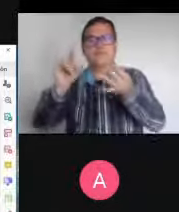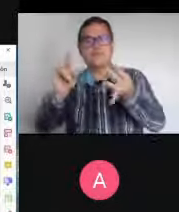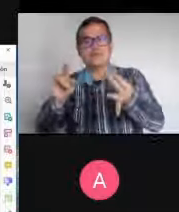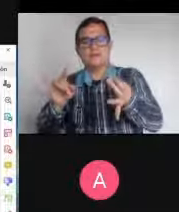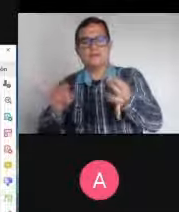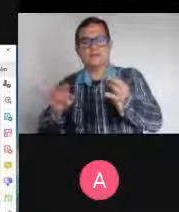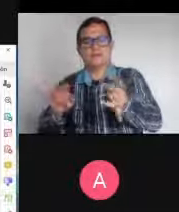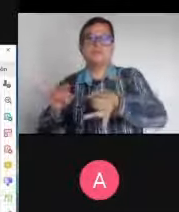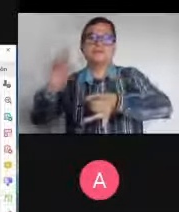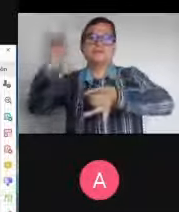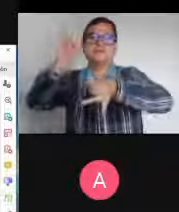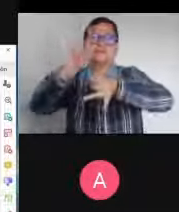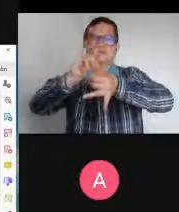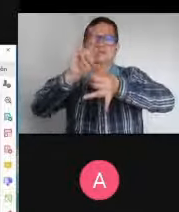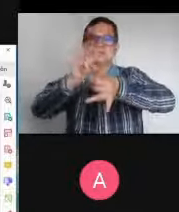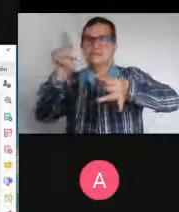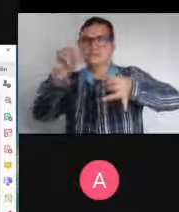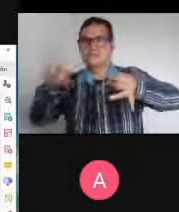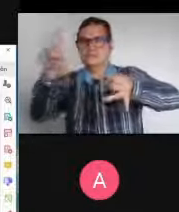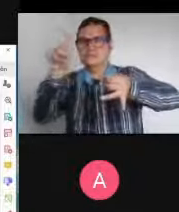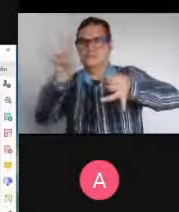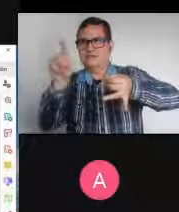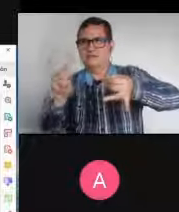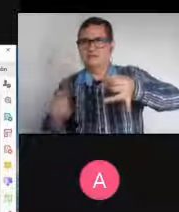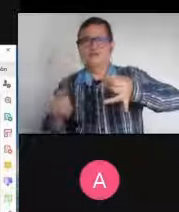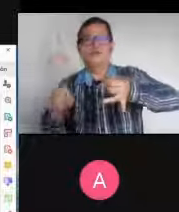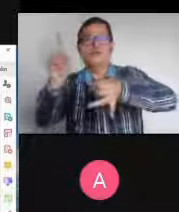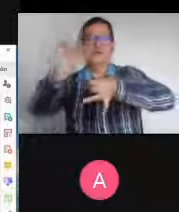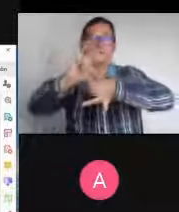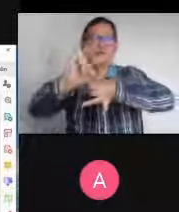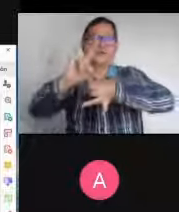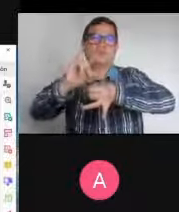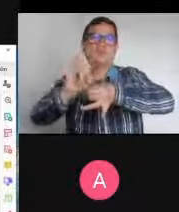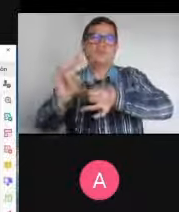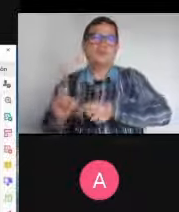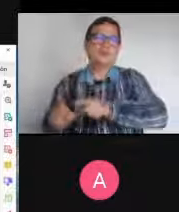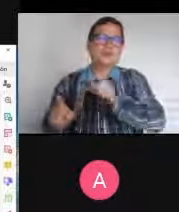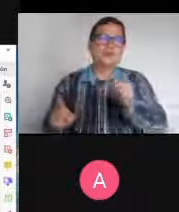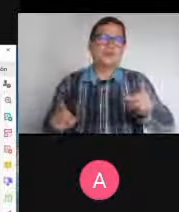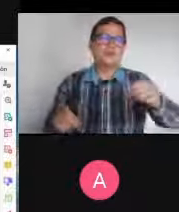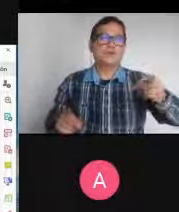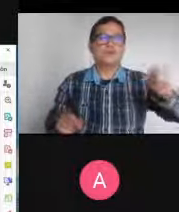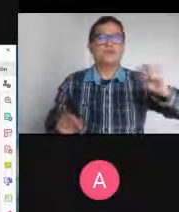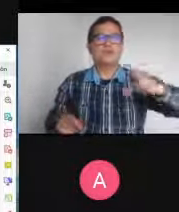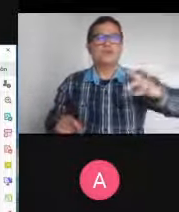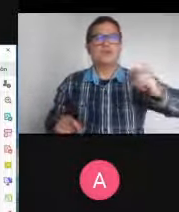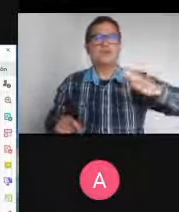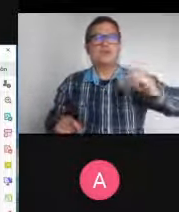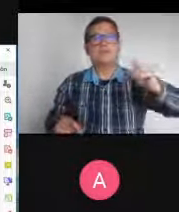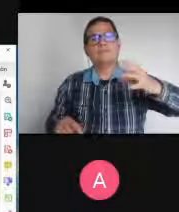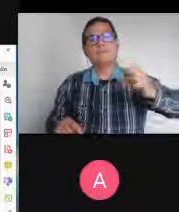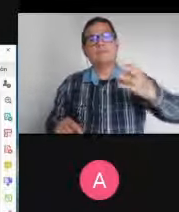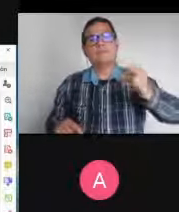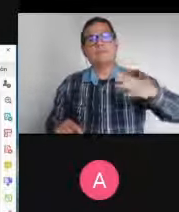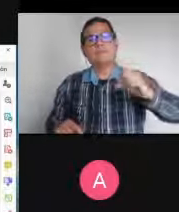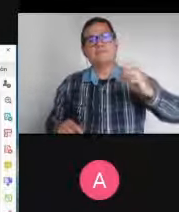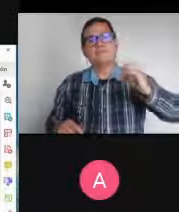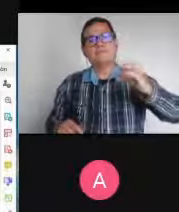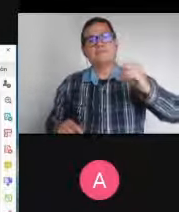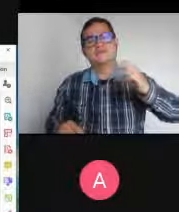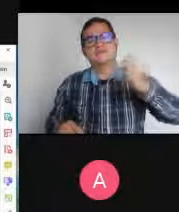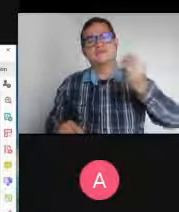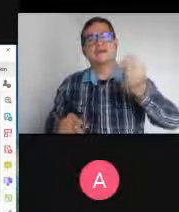la fotorresistencia. Aquí al lado izquierdo nos aparece una linternita que hace las veces de una linterna donde se puede prender